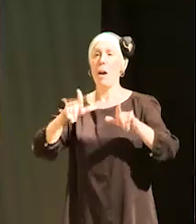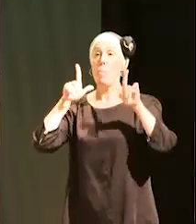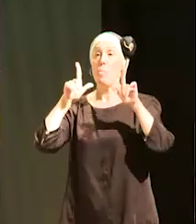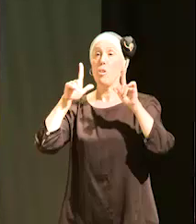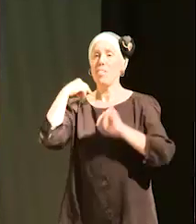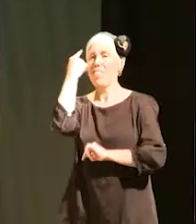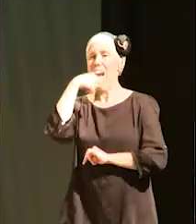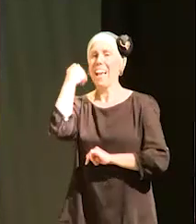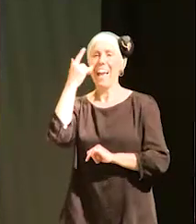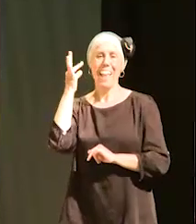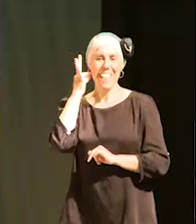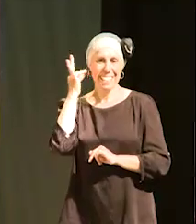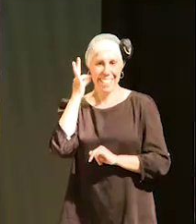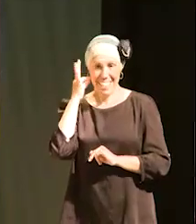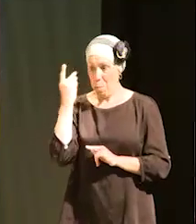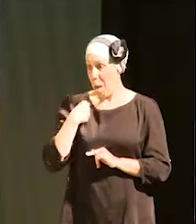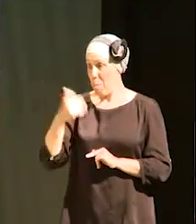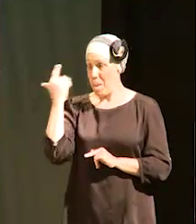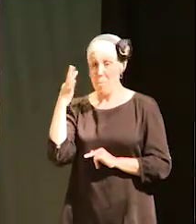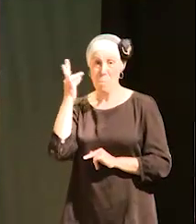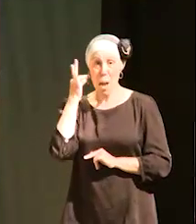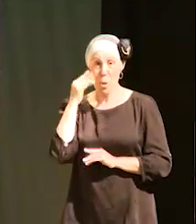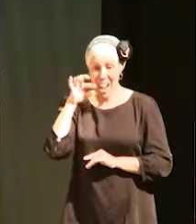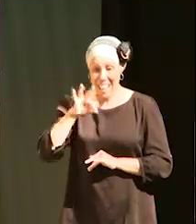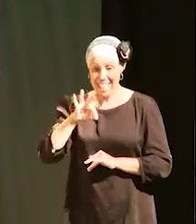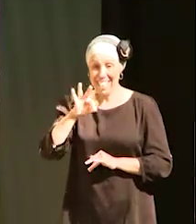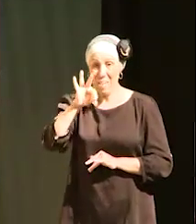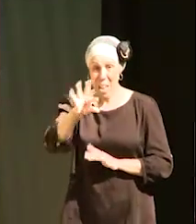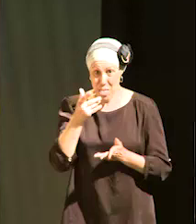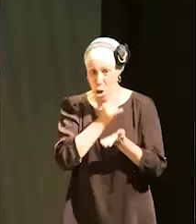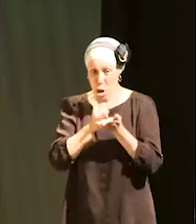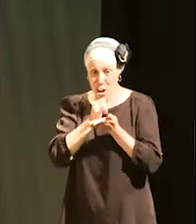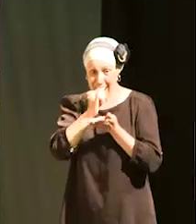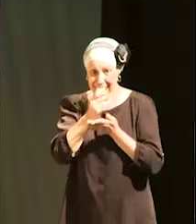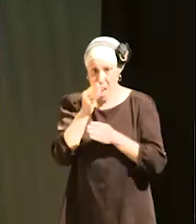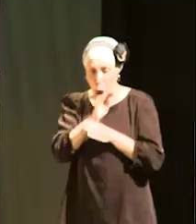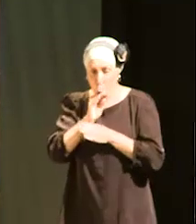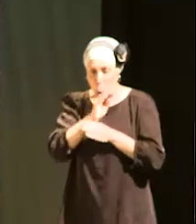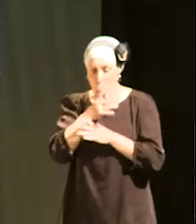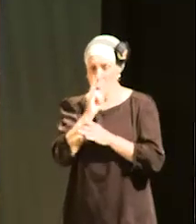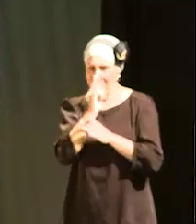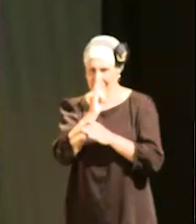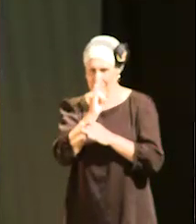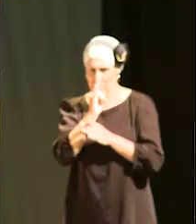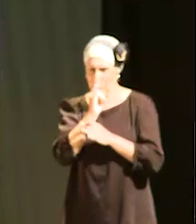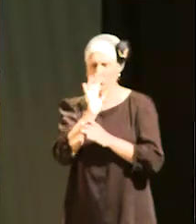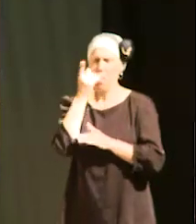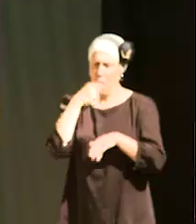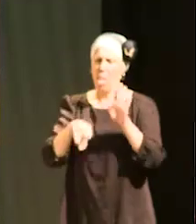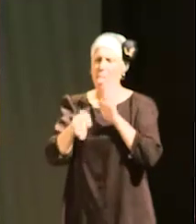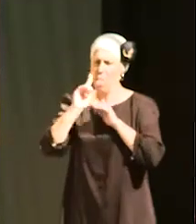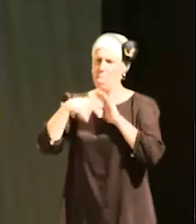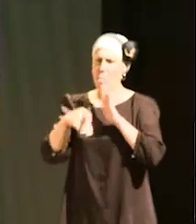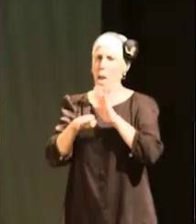sembradoras las que harán las que cuidan las que riegan y las que permanecen y creo que tu